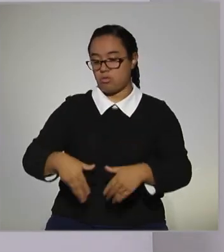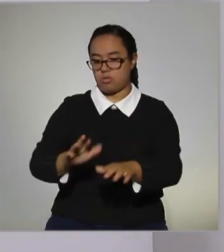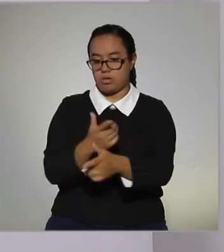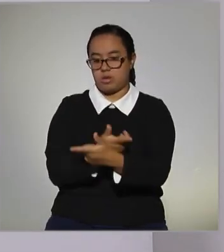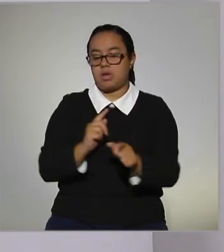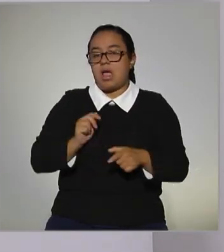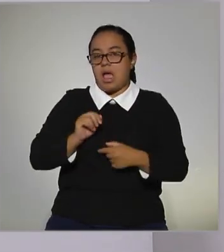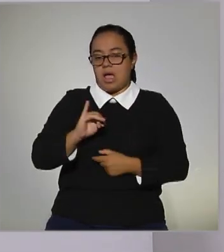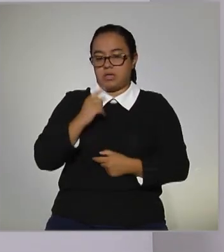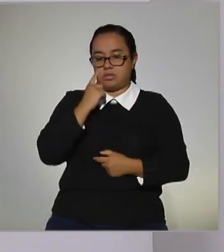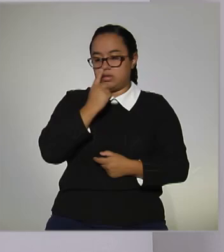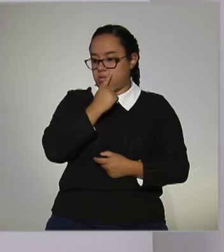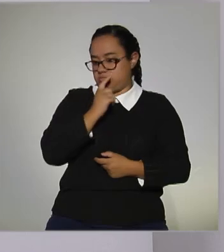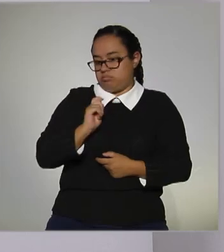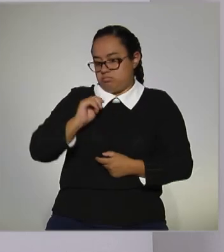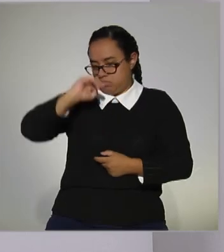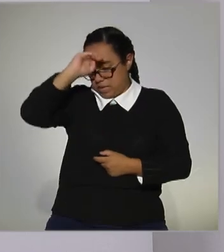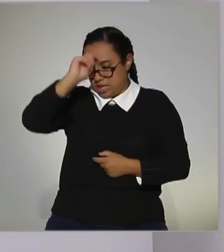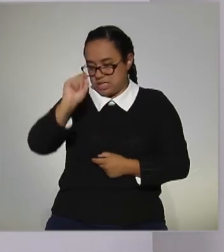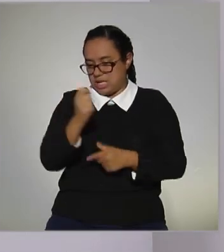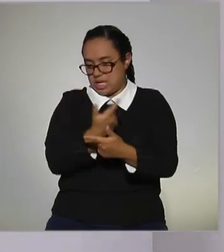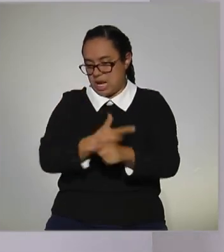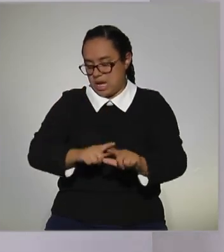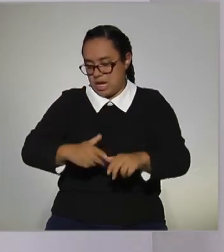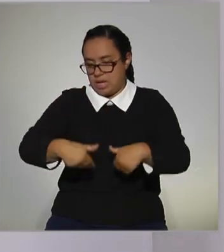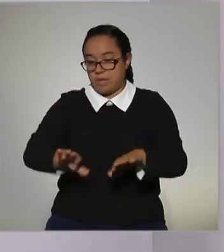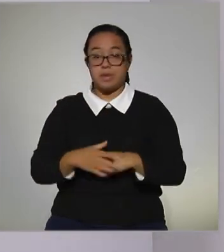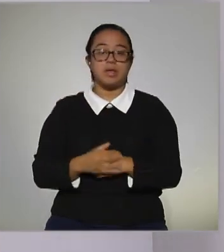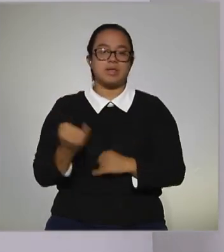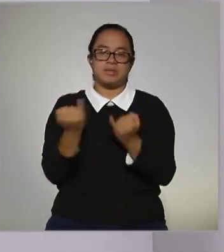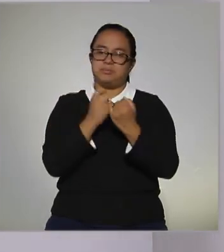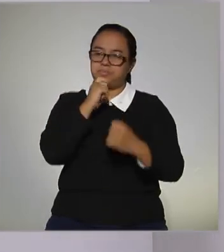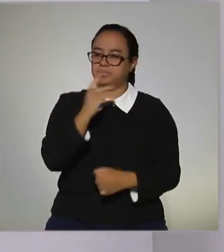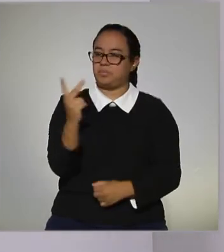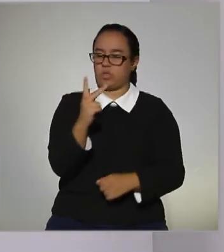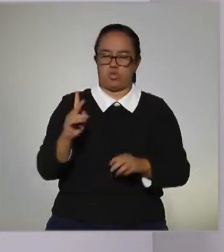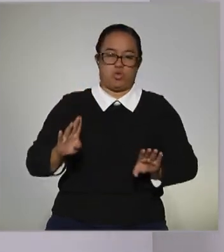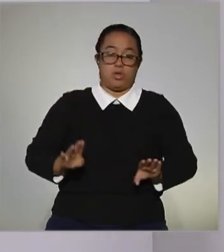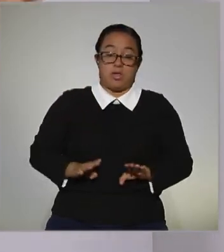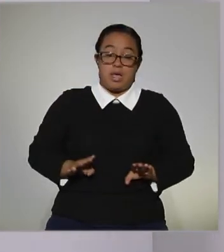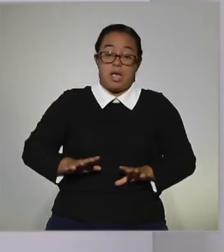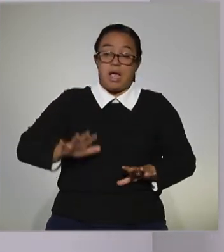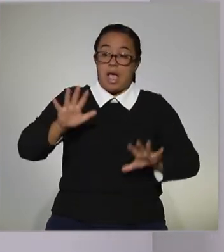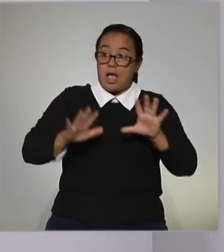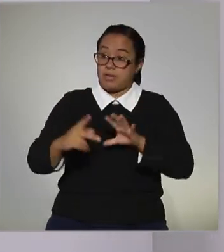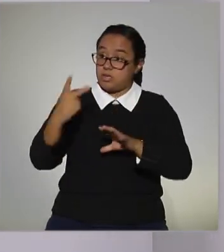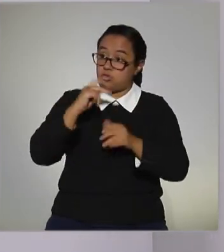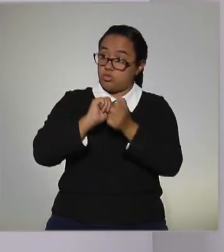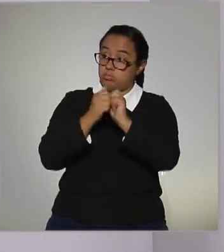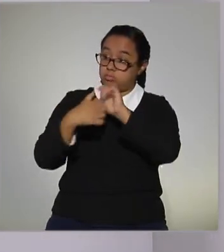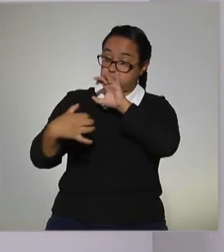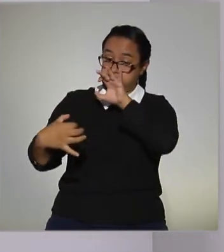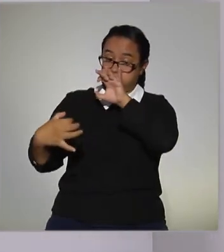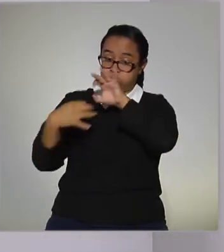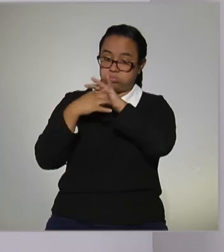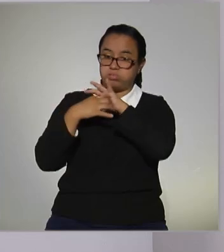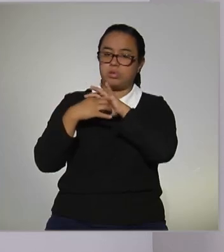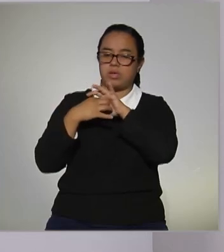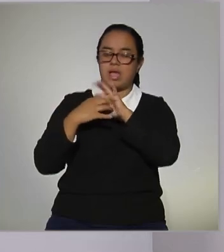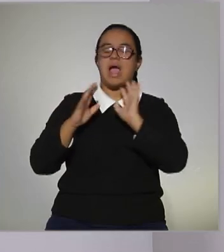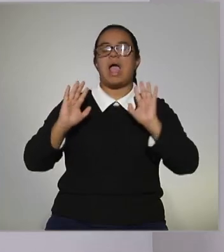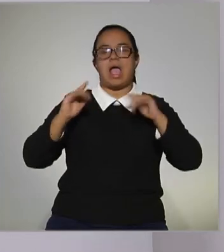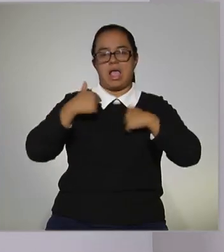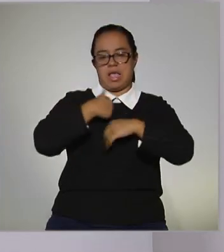mi forma de ver que era la libertad, ¿no? En el tema de las parejas exactamente igual. Cuando se logra recuperar ese vínculo es cuando yo ya